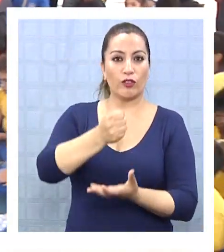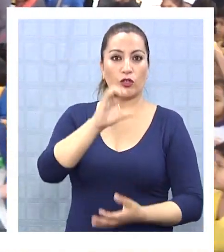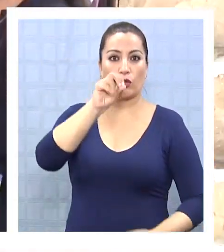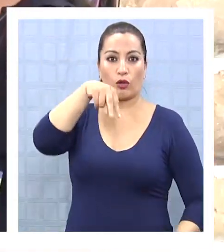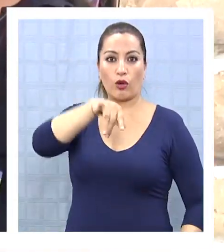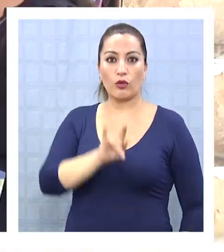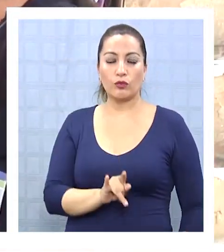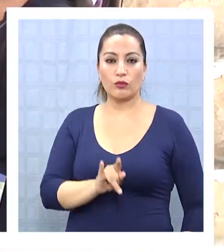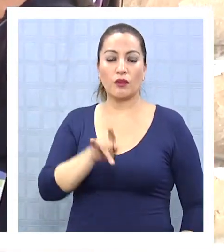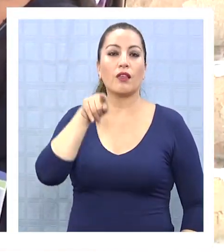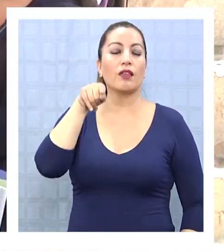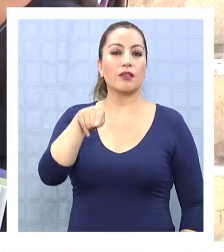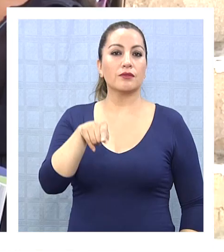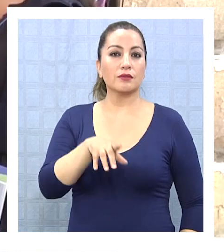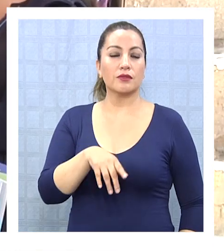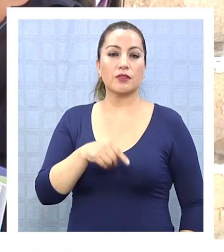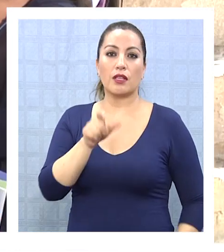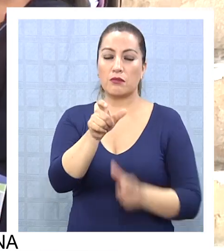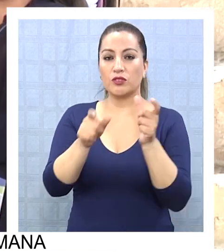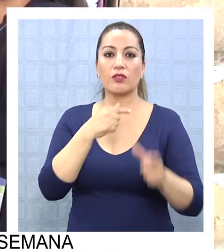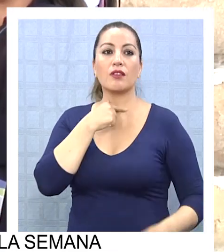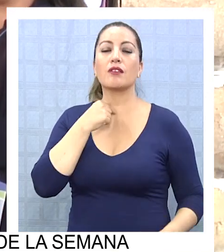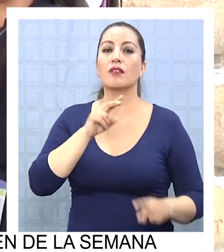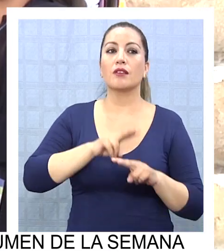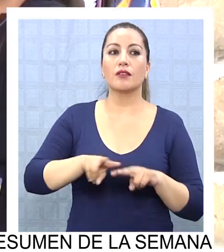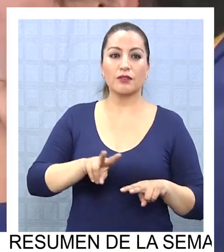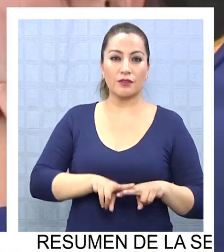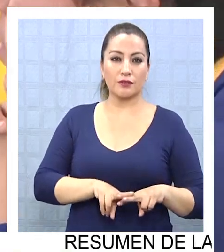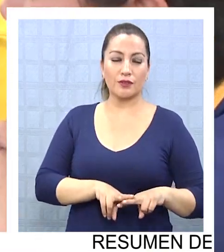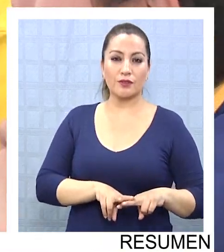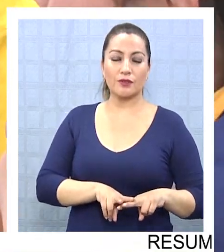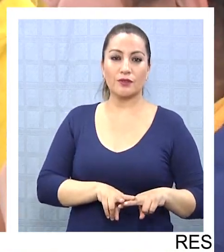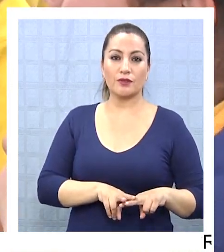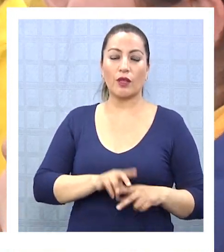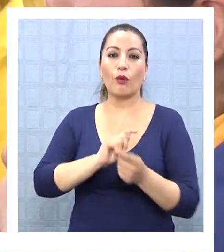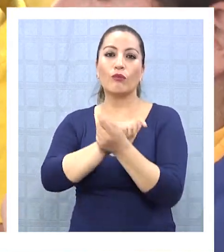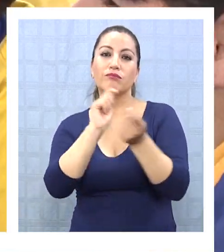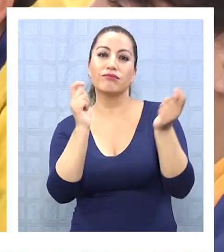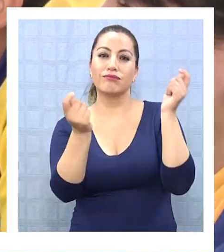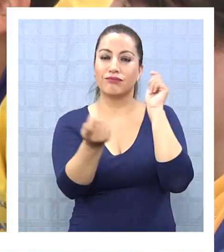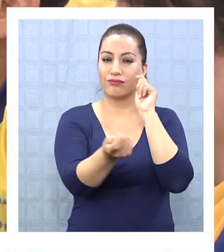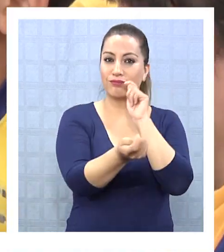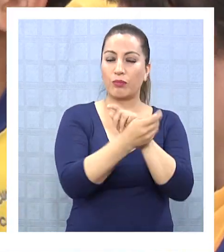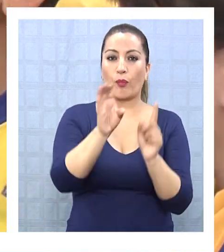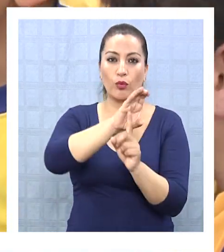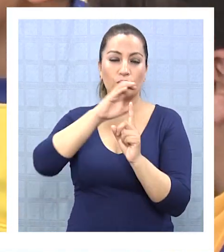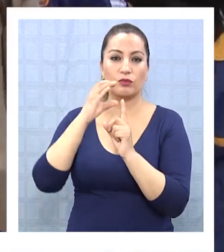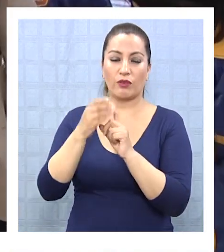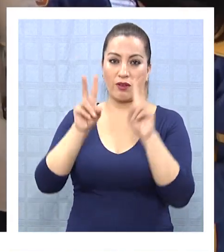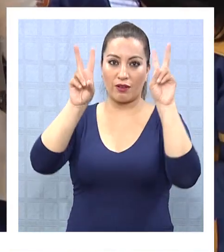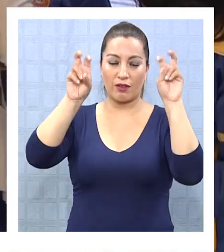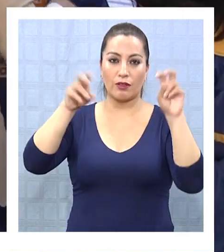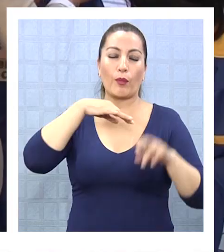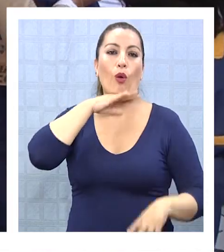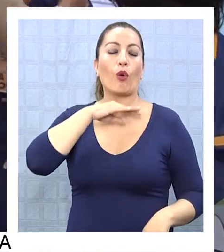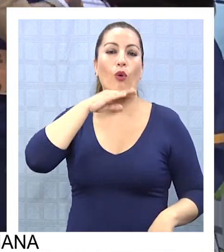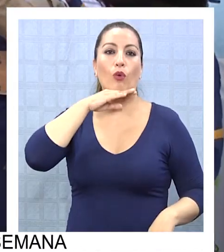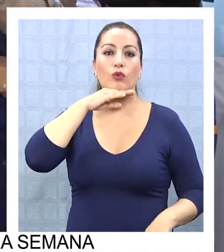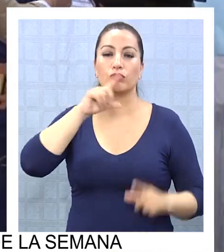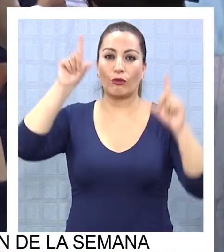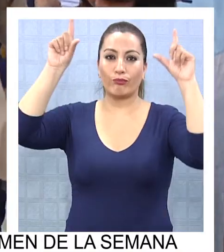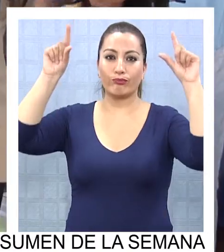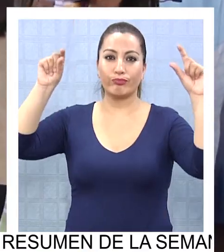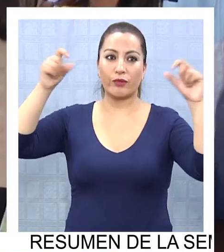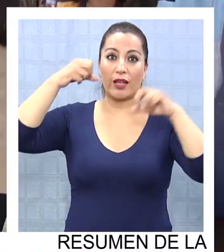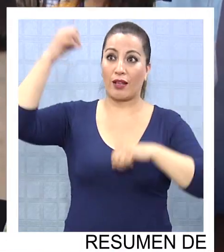ellos quieren hacer es efectivamente un recambio cultural en relación al uso eficiente de la energía. Esto a través de